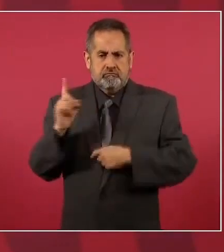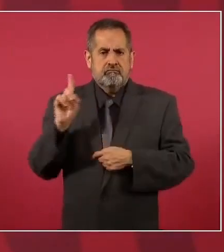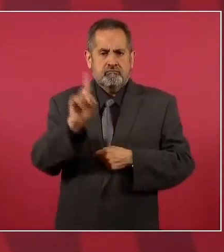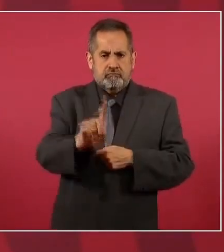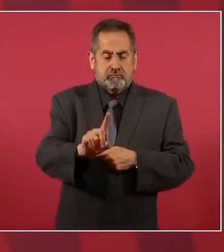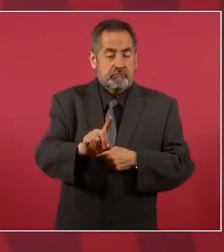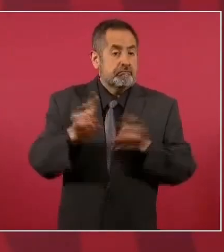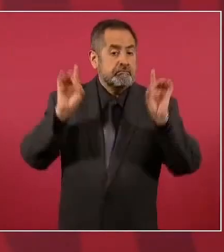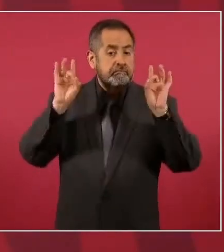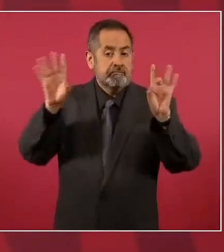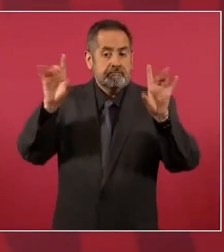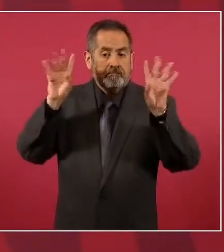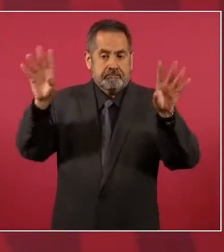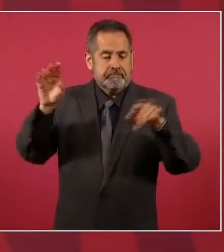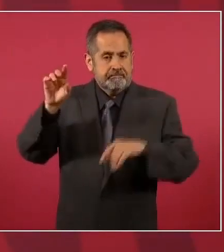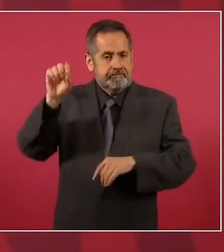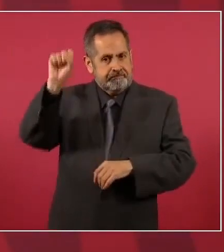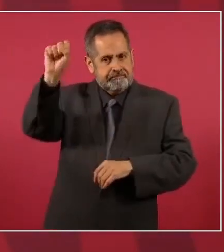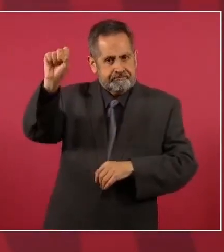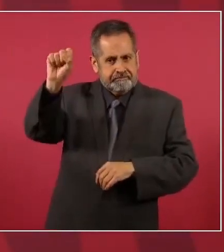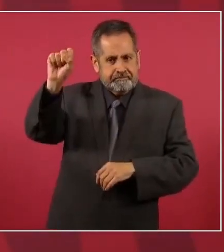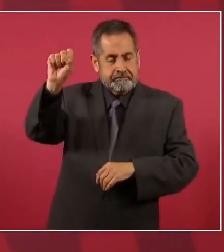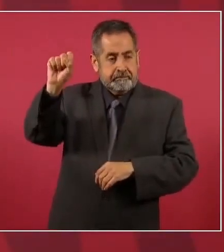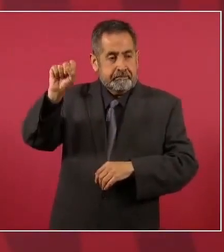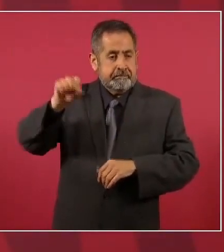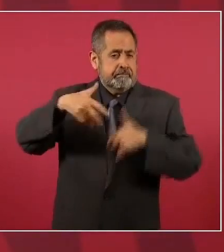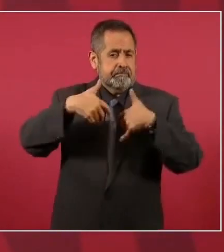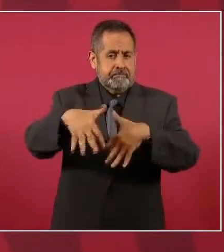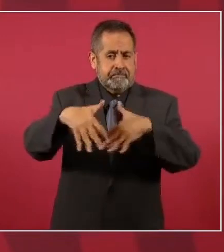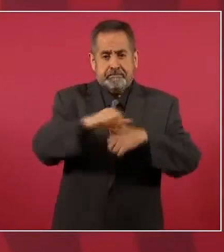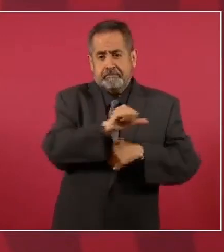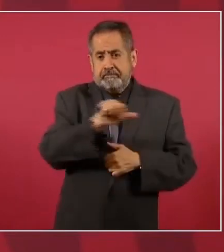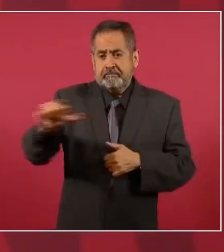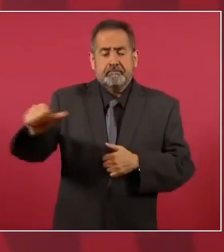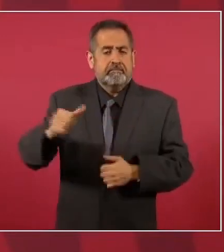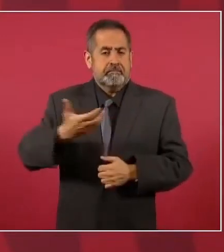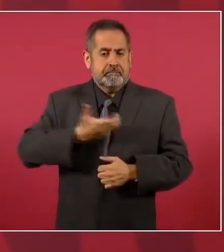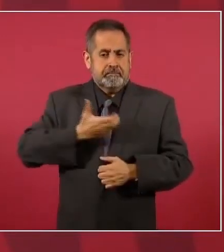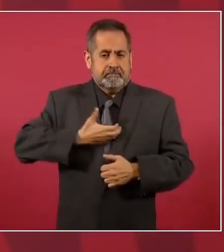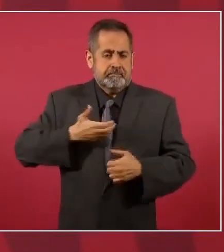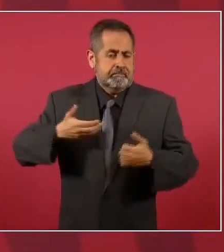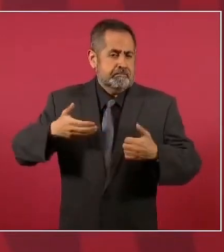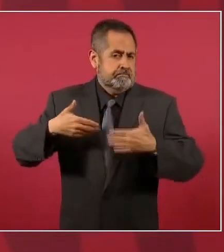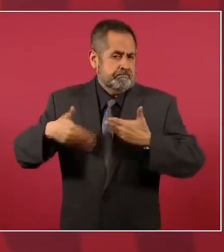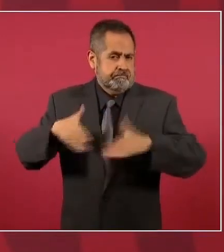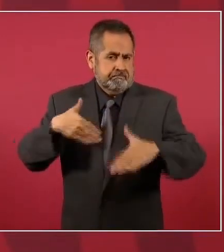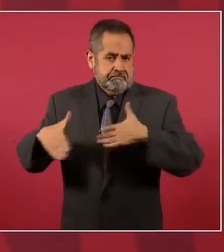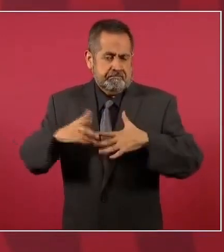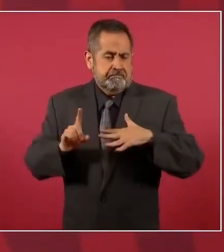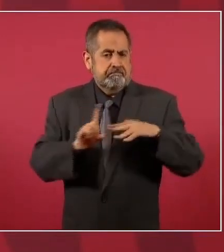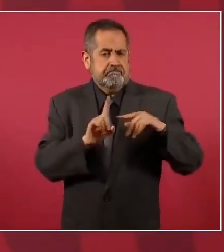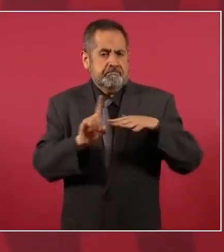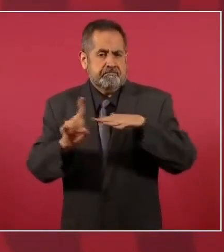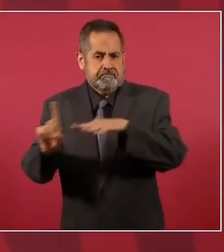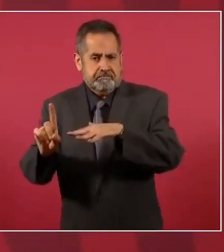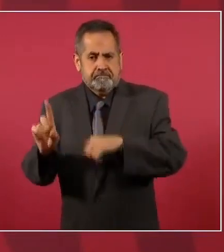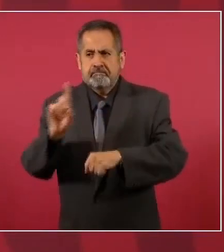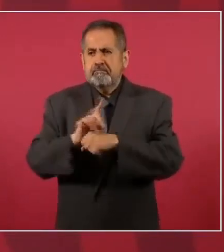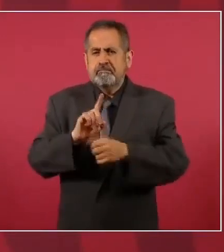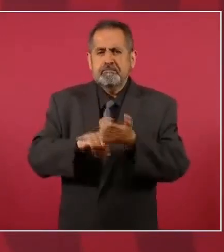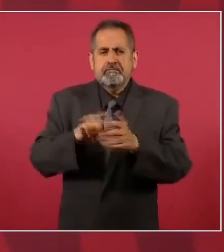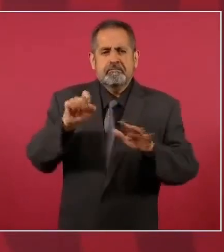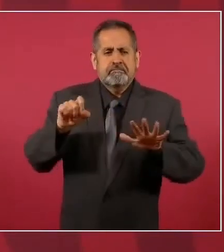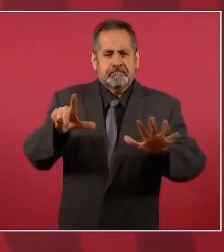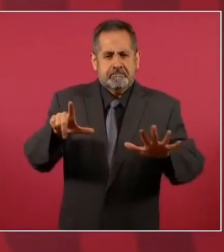Del Ángel de la Independencia al Zócalo, el domingo 27. ¿Usted a partir, no